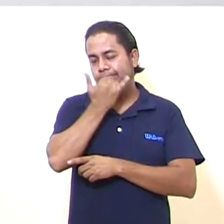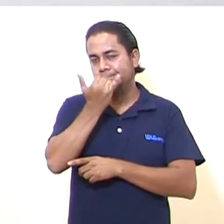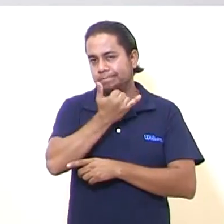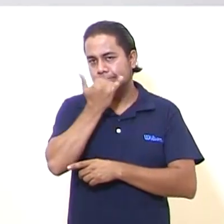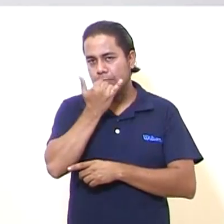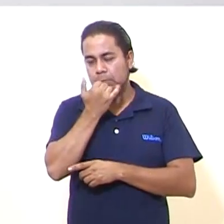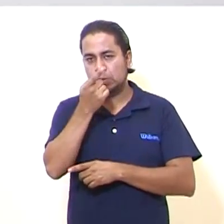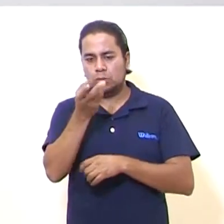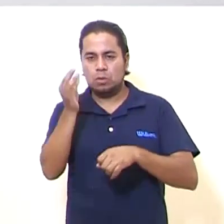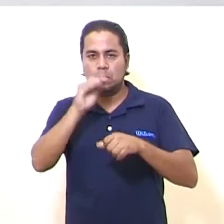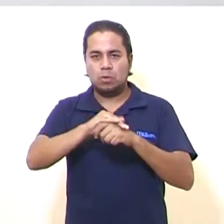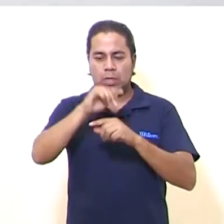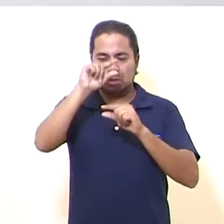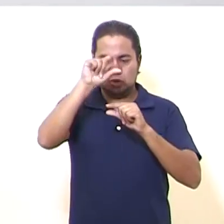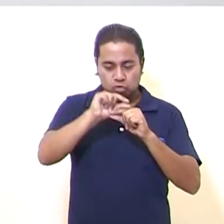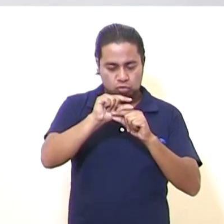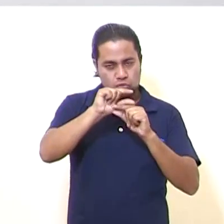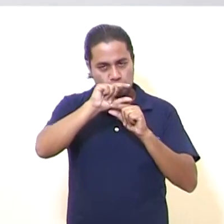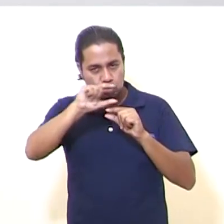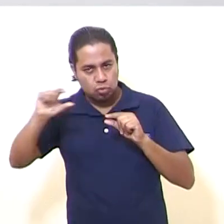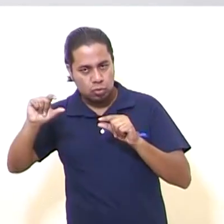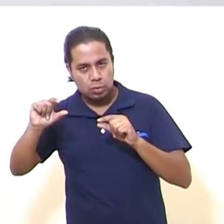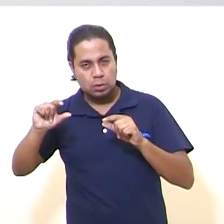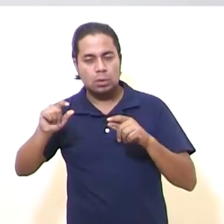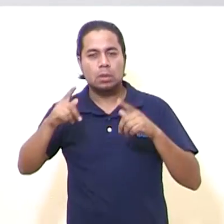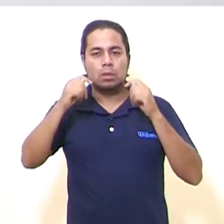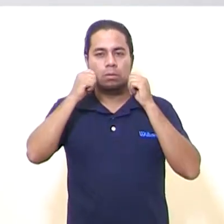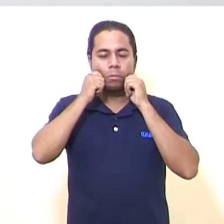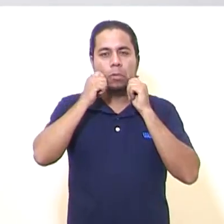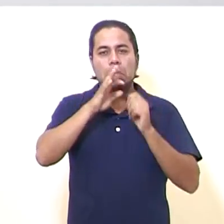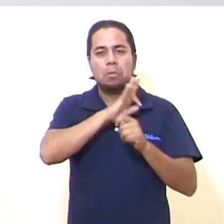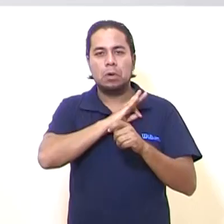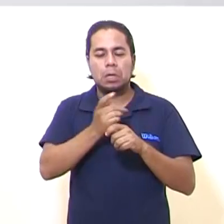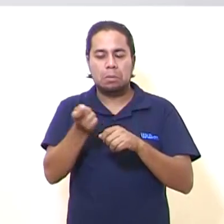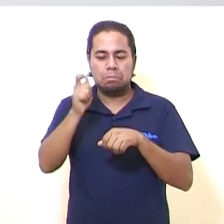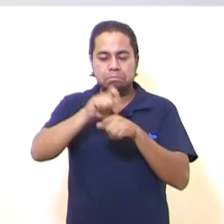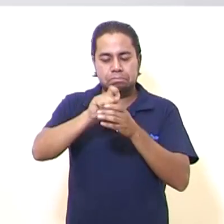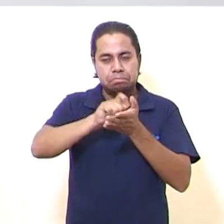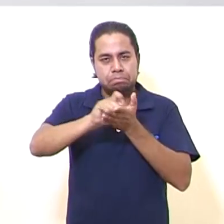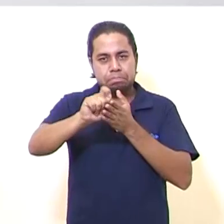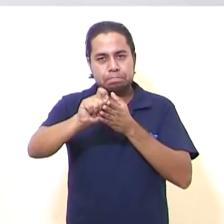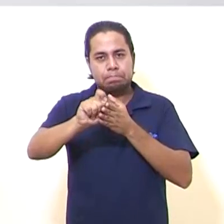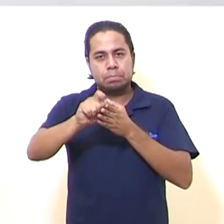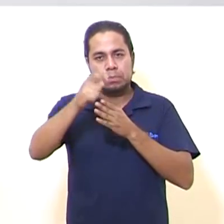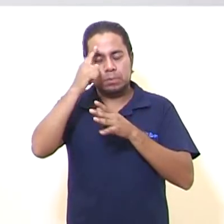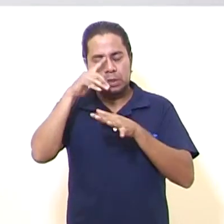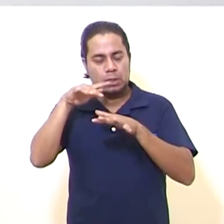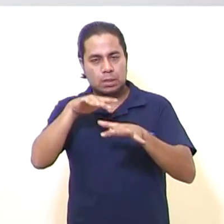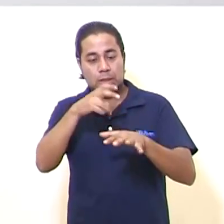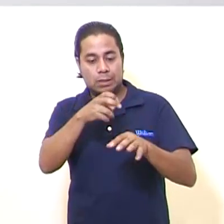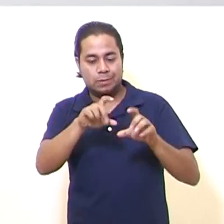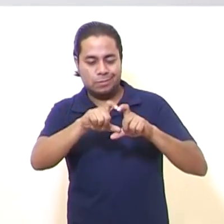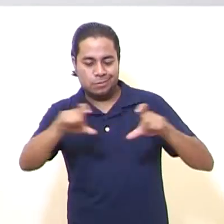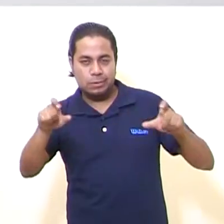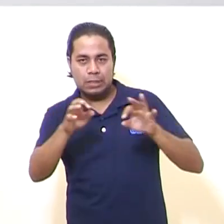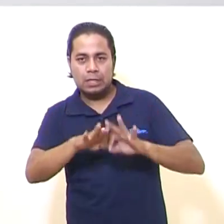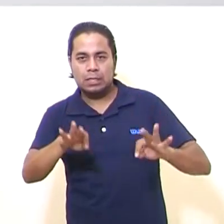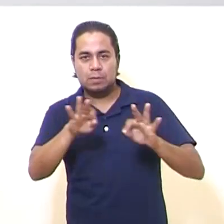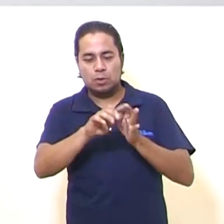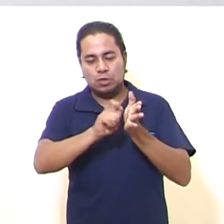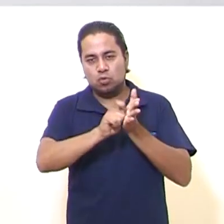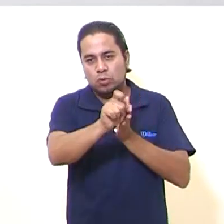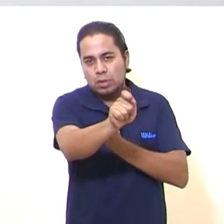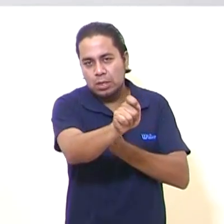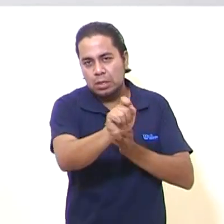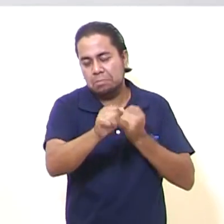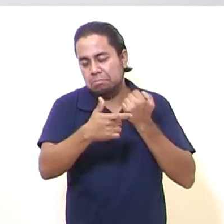lo pongas con minúsculas, debe de ir resaltado para poder decir que es importante o lo que ya